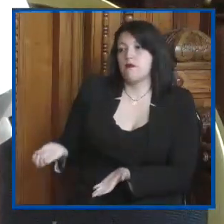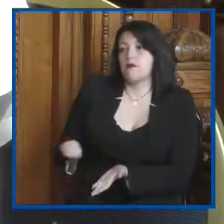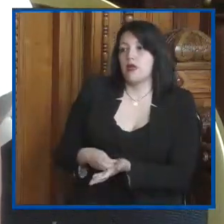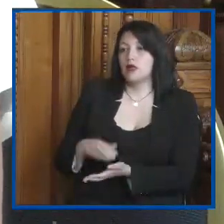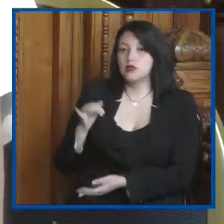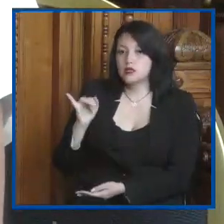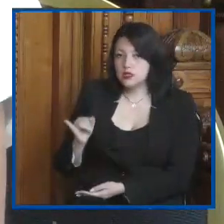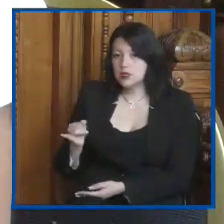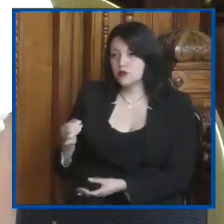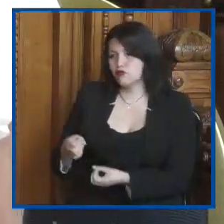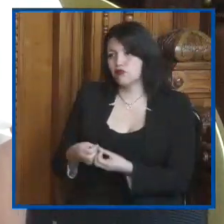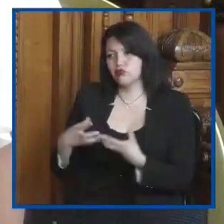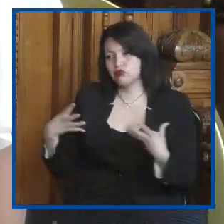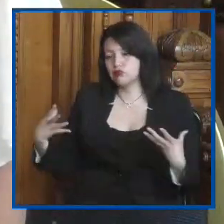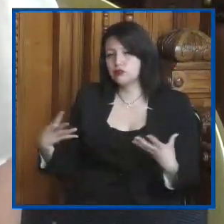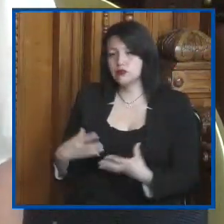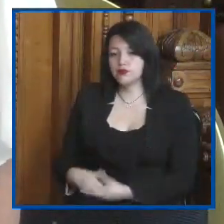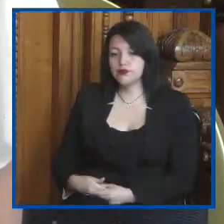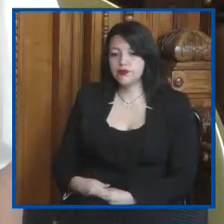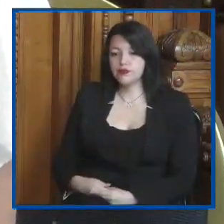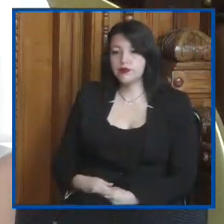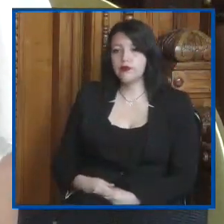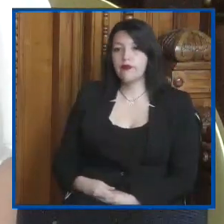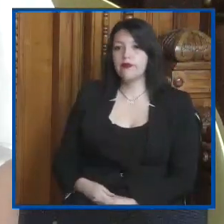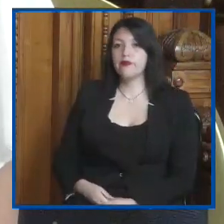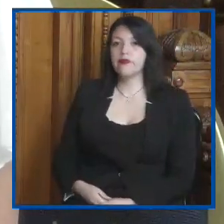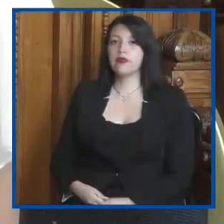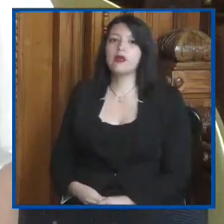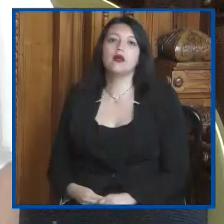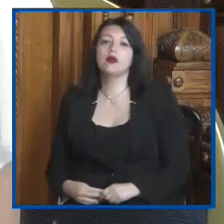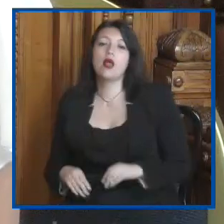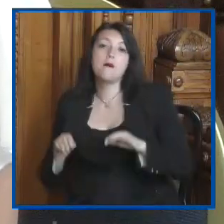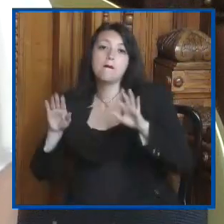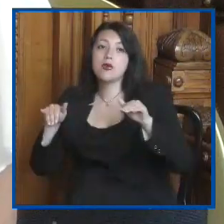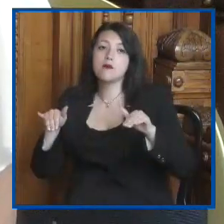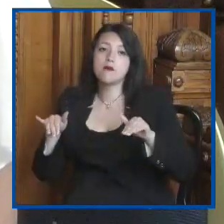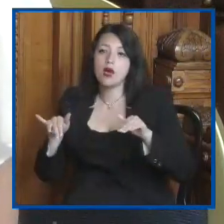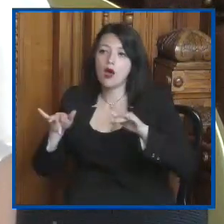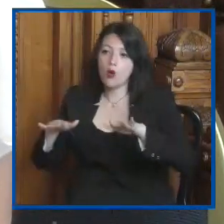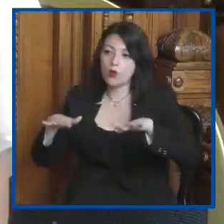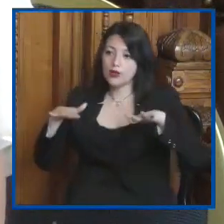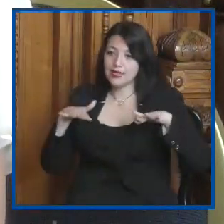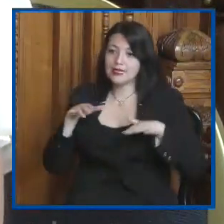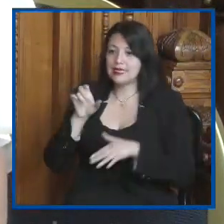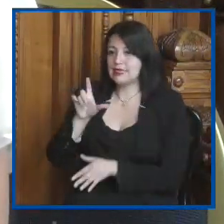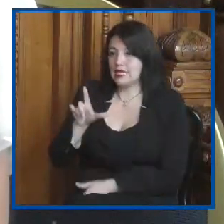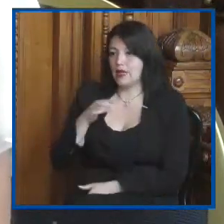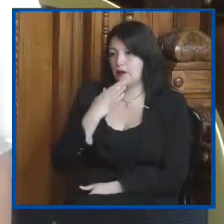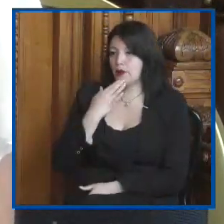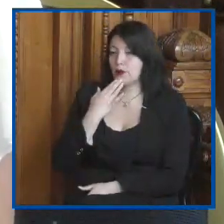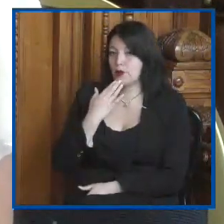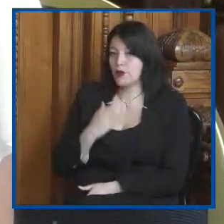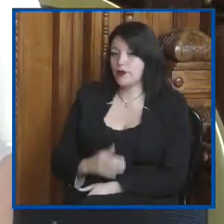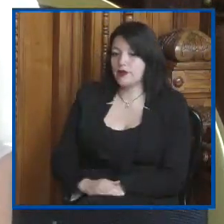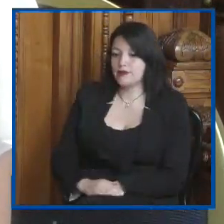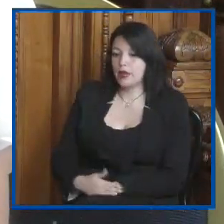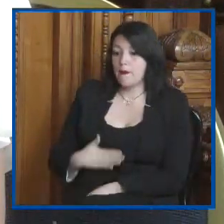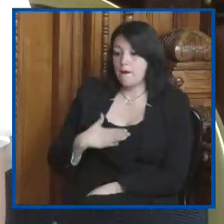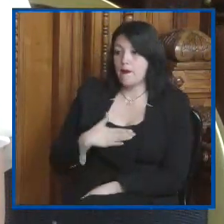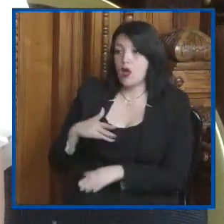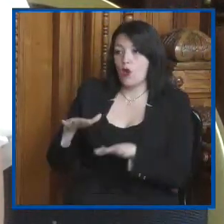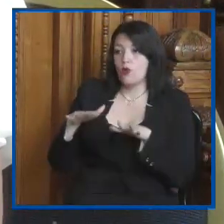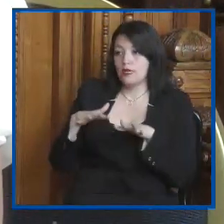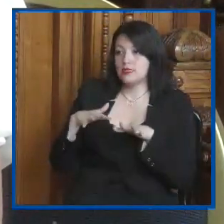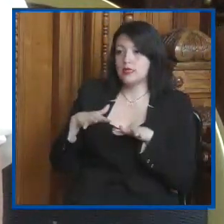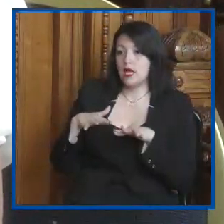más trabajo. Si ustedes me dicen, el juez de al lado resolvió mi misma audiencia en 7 minutos y mi audiencia duró